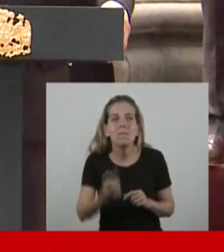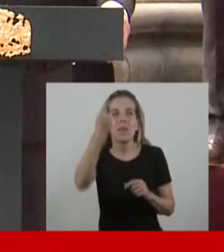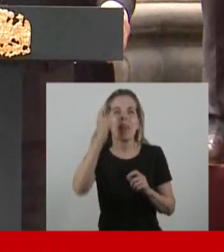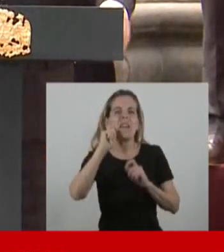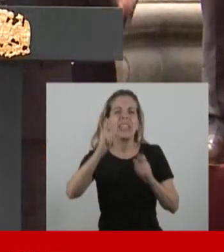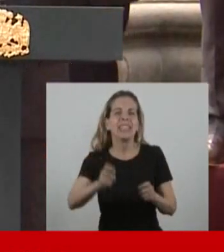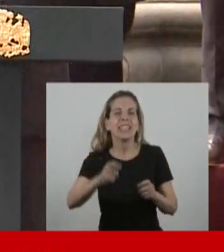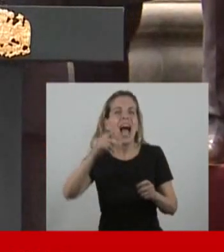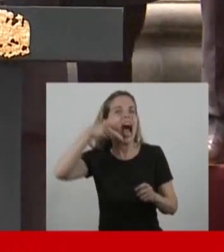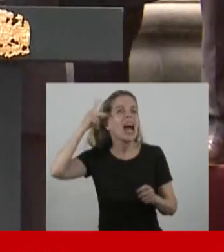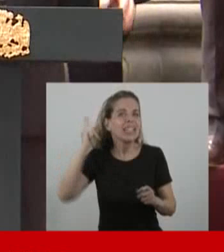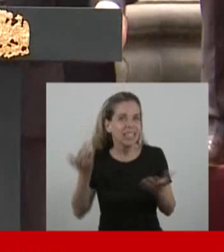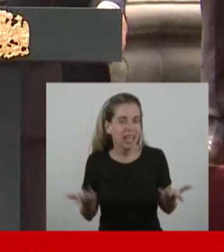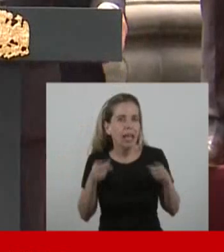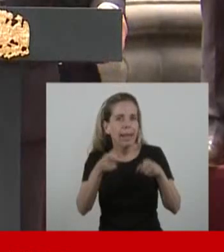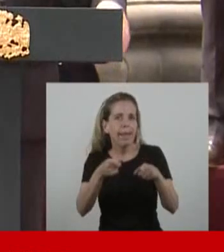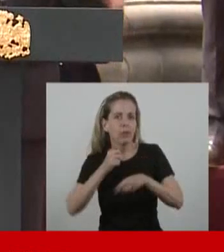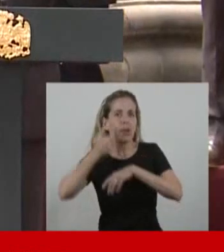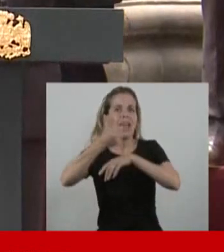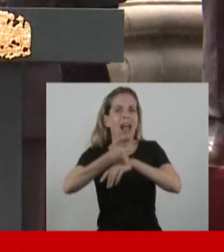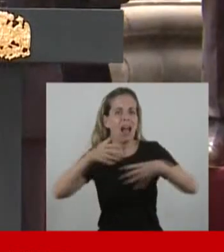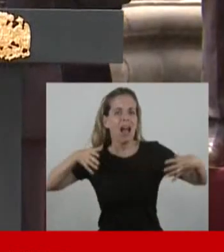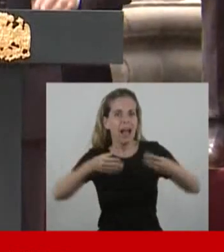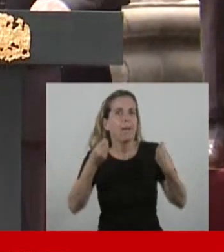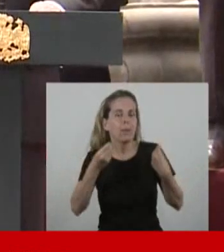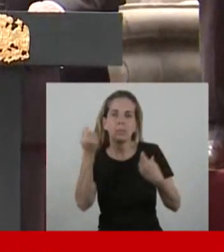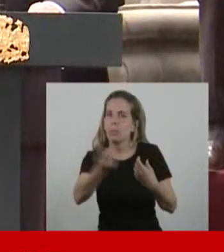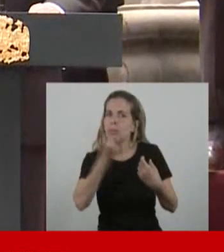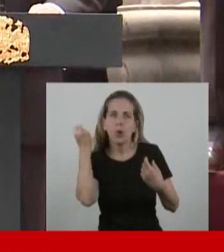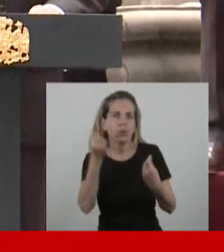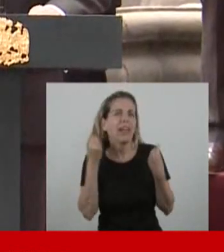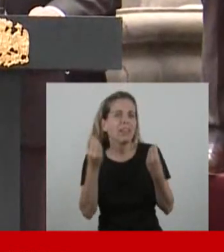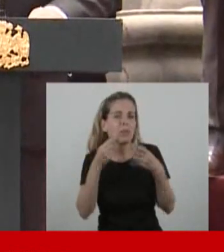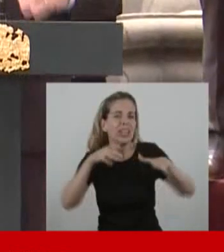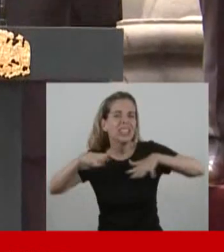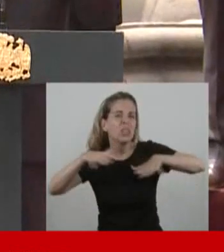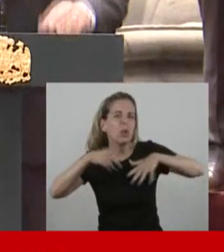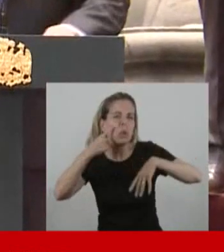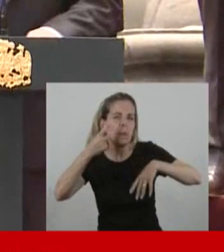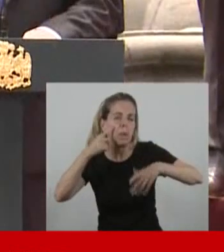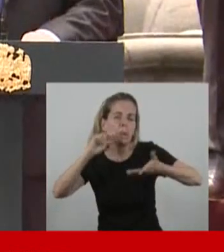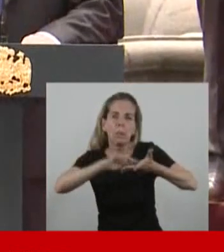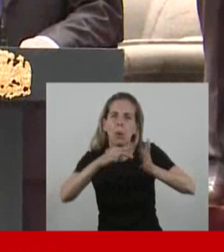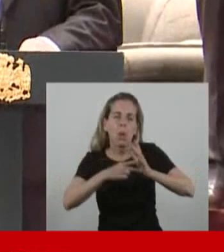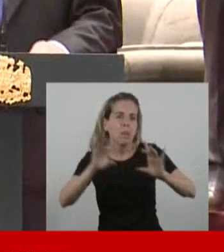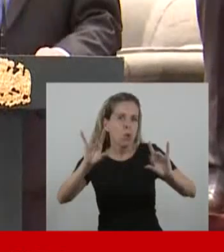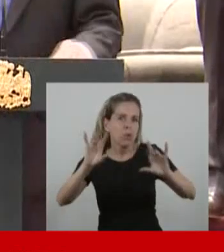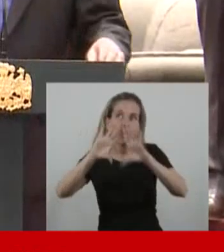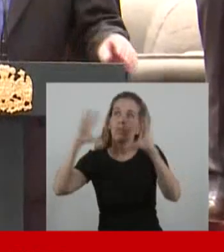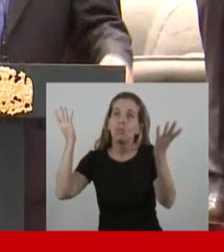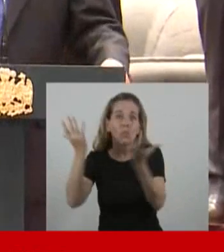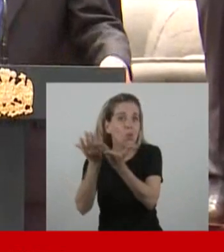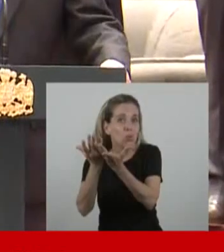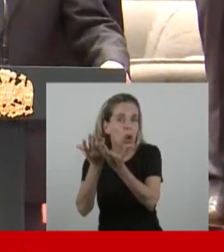Chile, la que tiene una significación muy especial por los tiempos de adversidad que estamos viviendo en el mundo entero y también